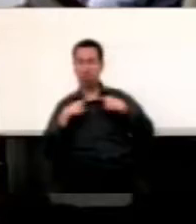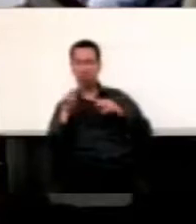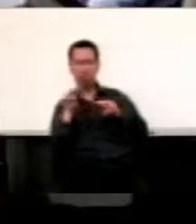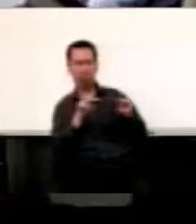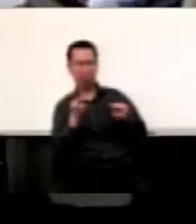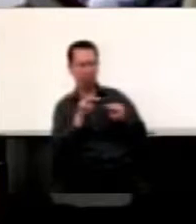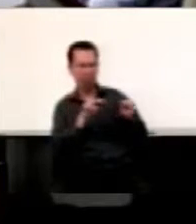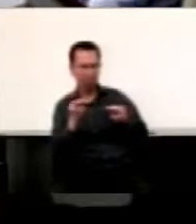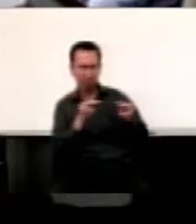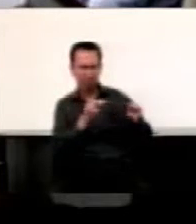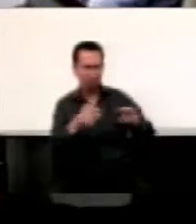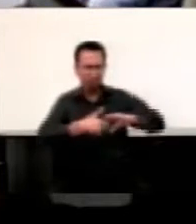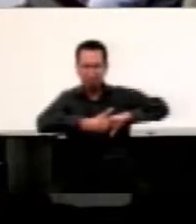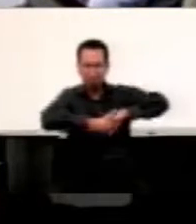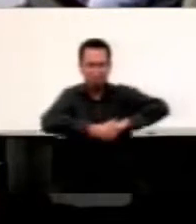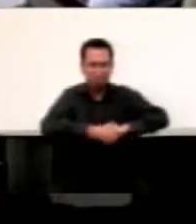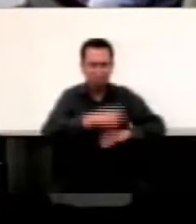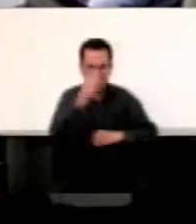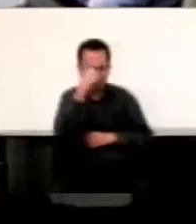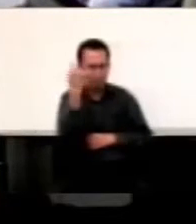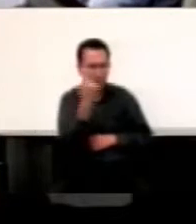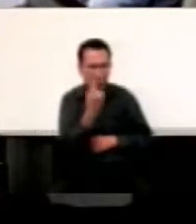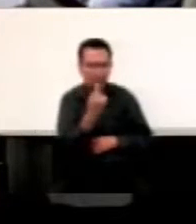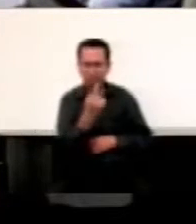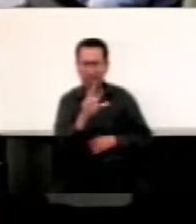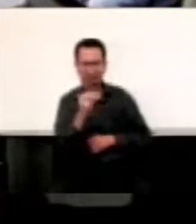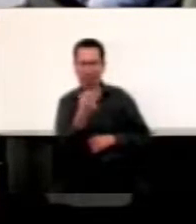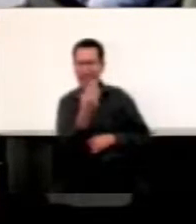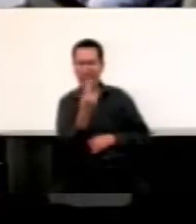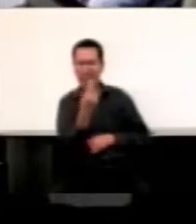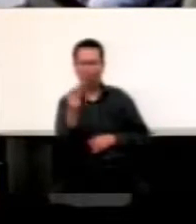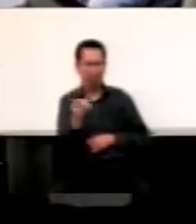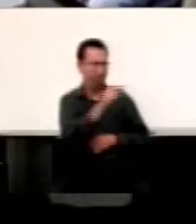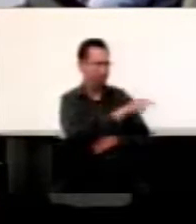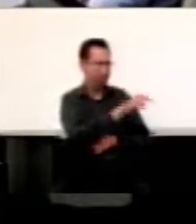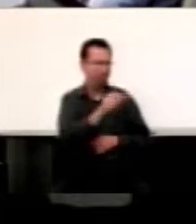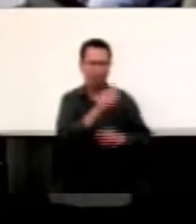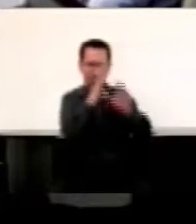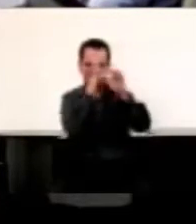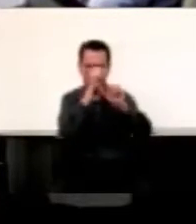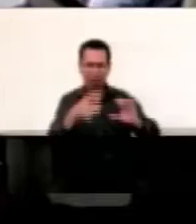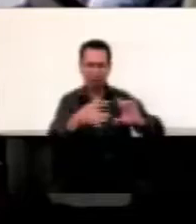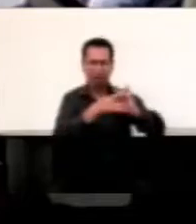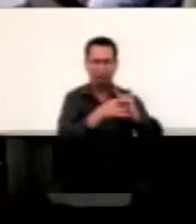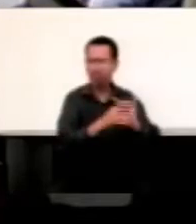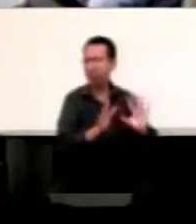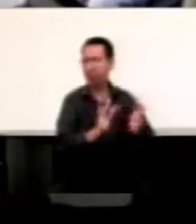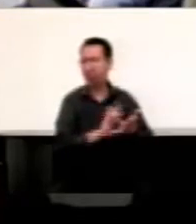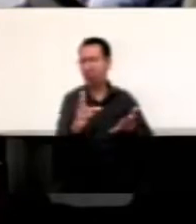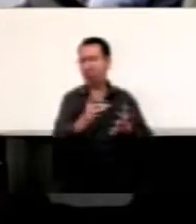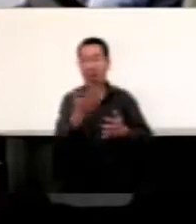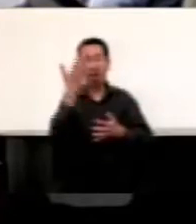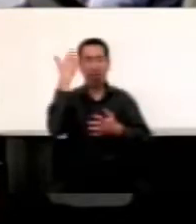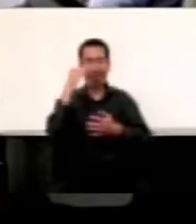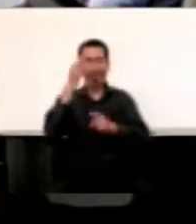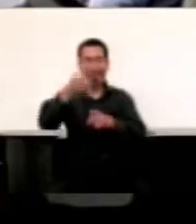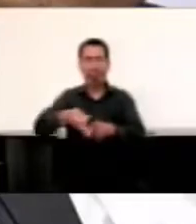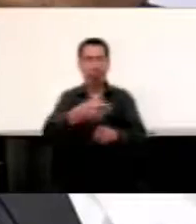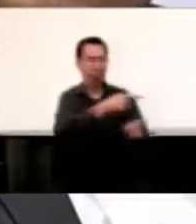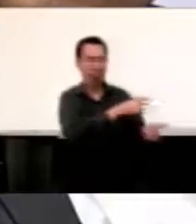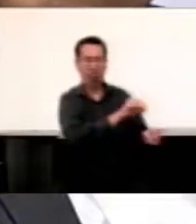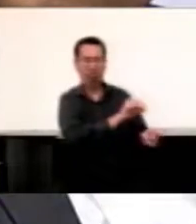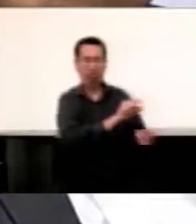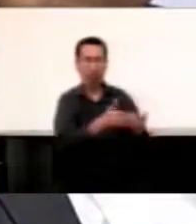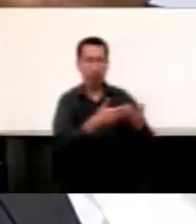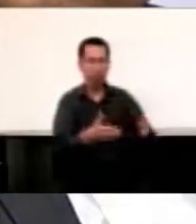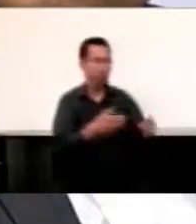es, digamos que lo más idóneo, ¿no? Ese es un punto importante que creo que vale la pena que pues, los partidos políticos y las